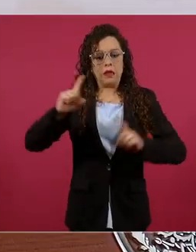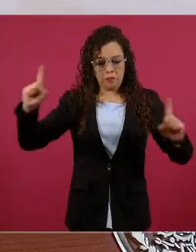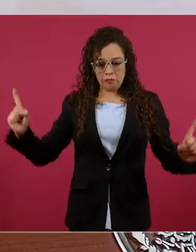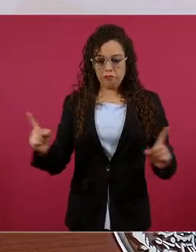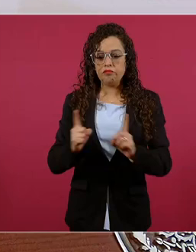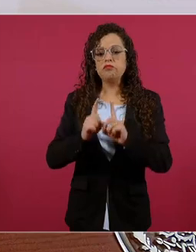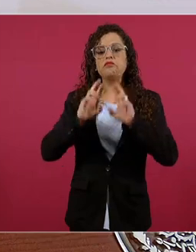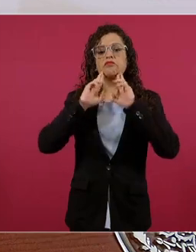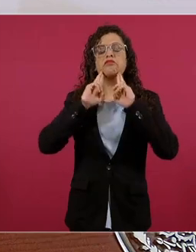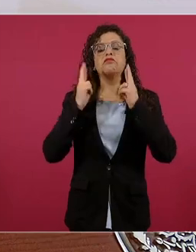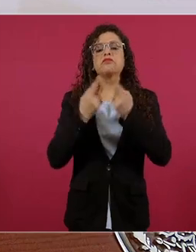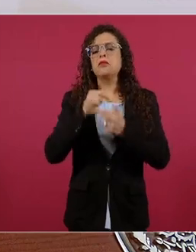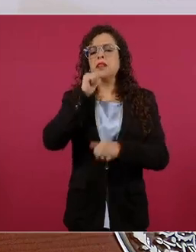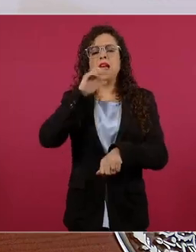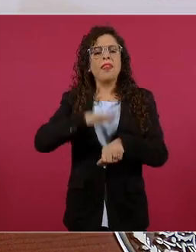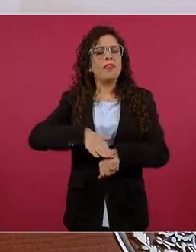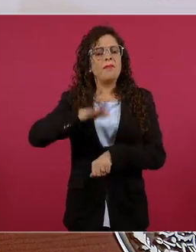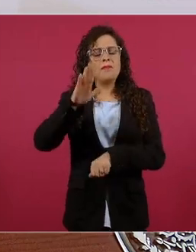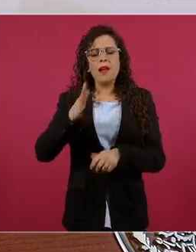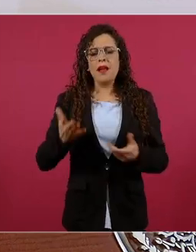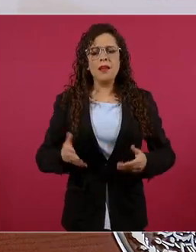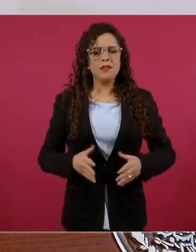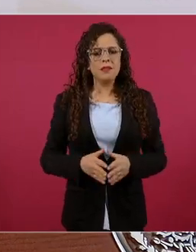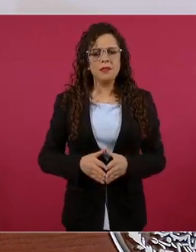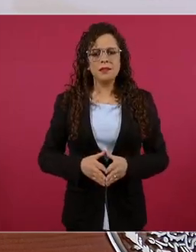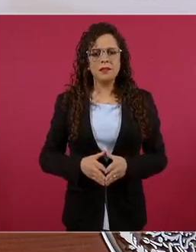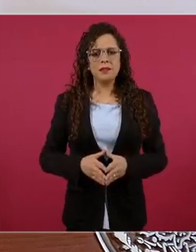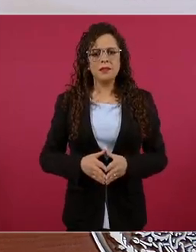y los que hacen el trabajo